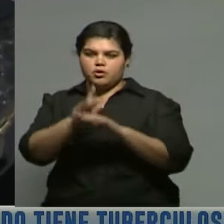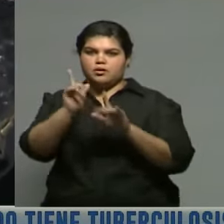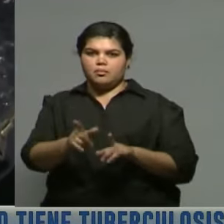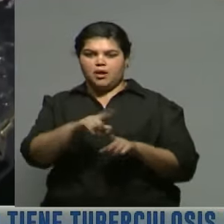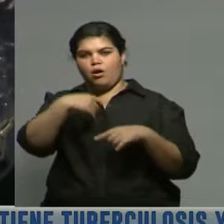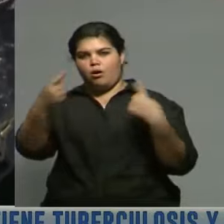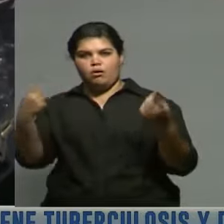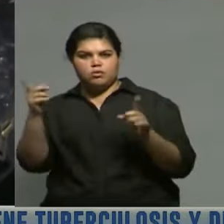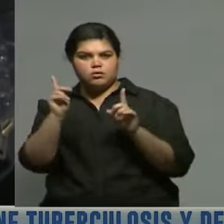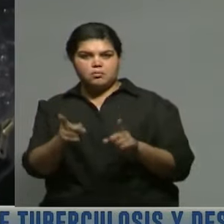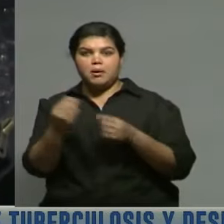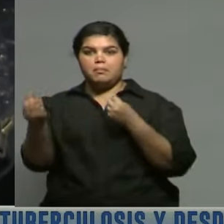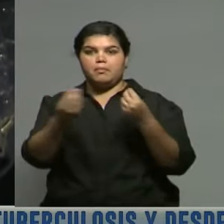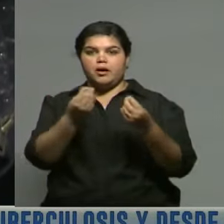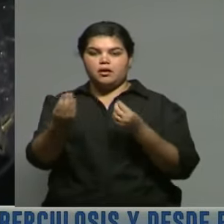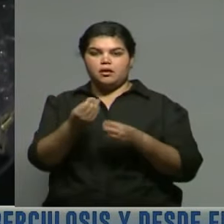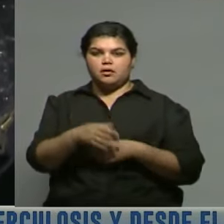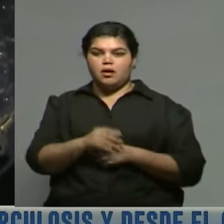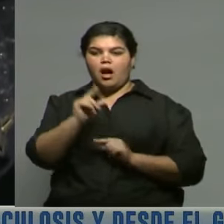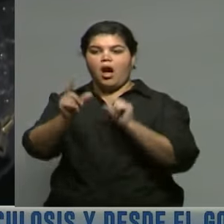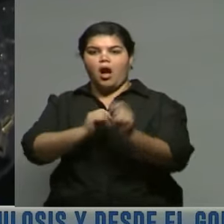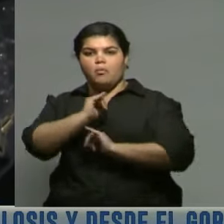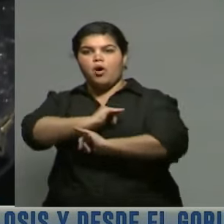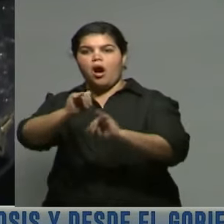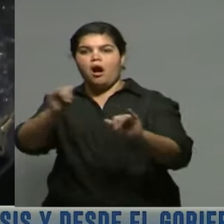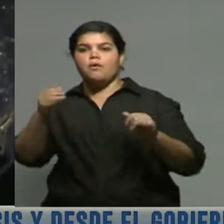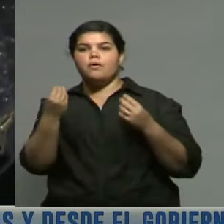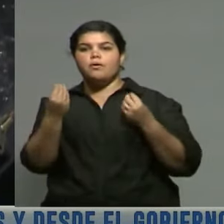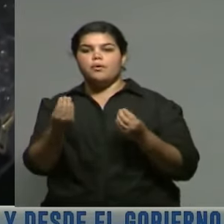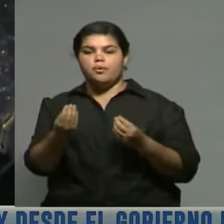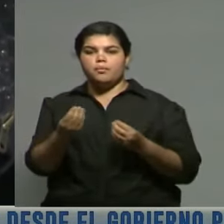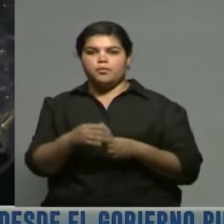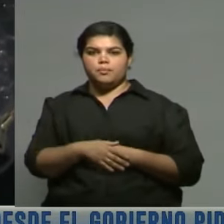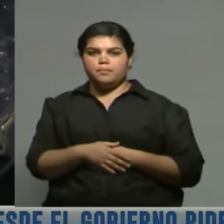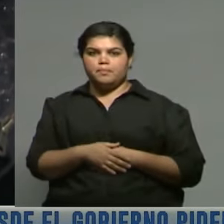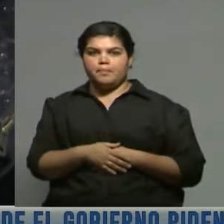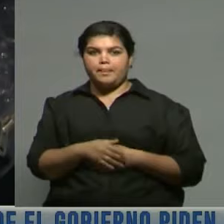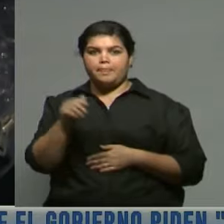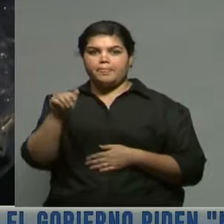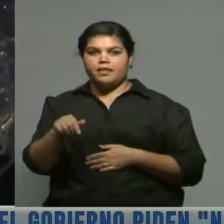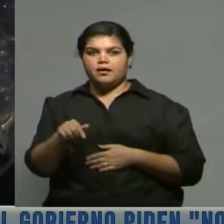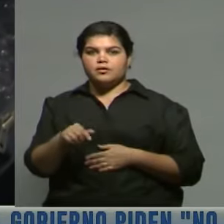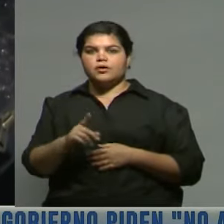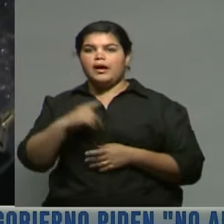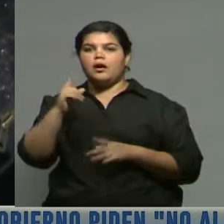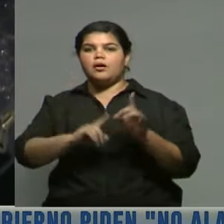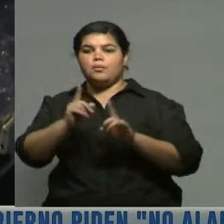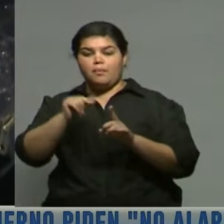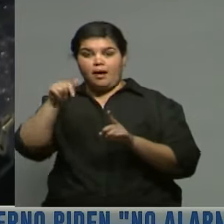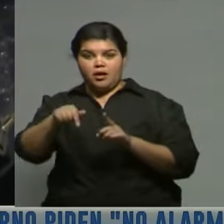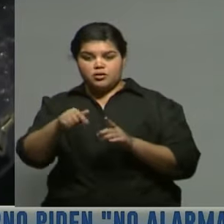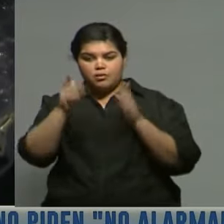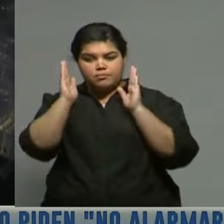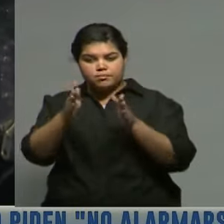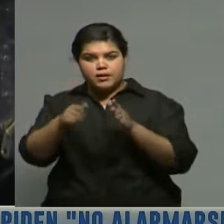a los efectos de ir anoticiándolos de cómo iba avanzando el proceso de negociación. Hasta ahora hemos llegado a un hito, ese hito hay que seguirlo trabajando. Ese